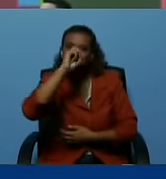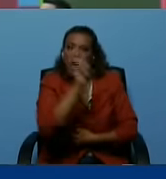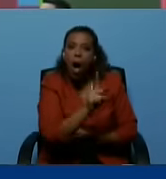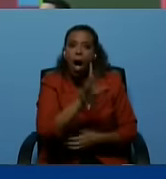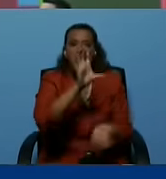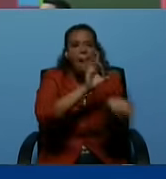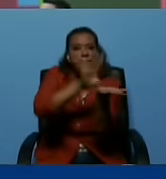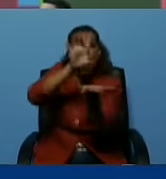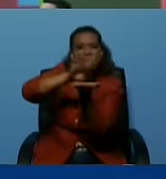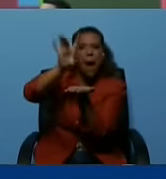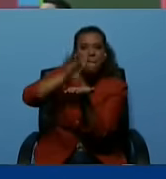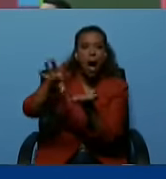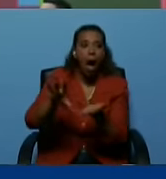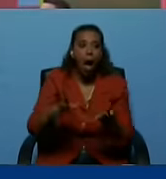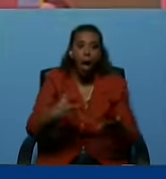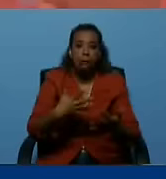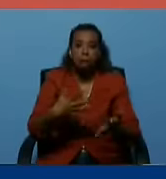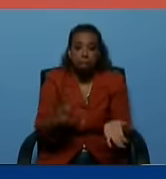miento?